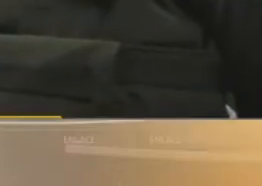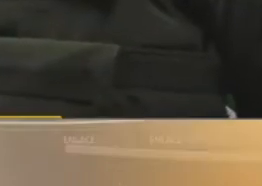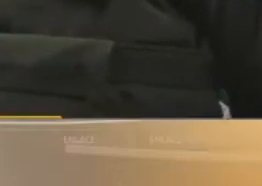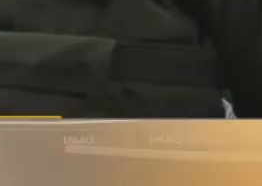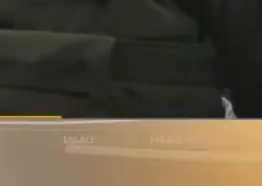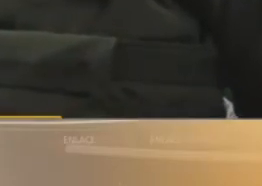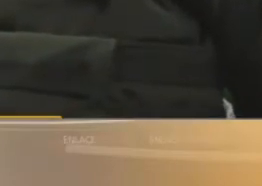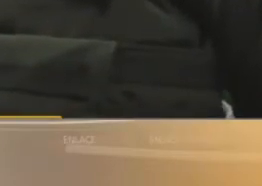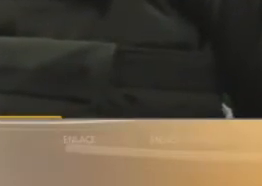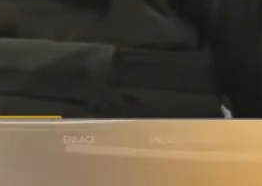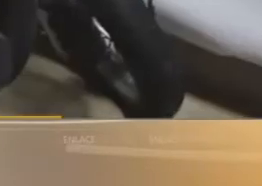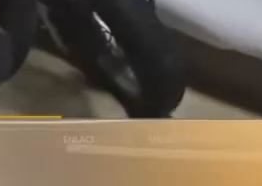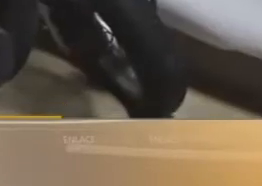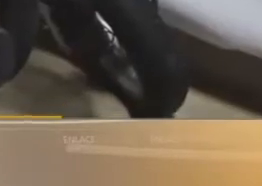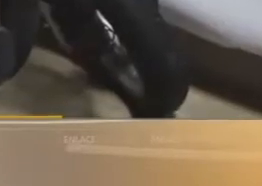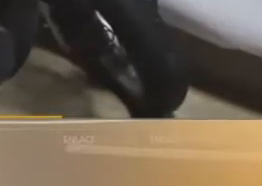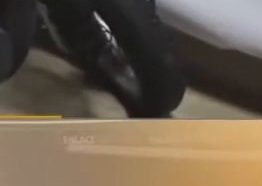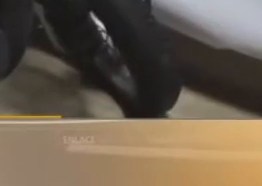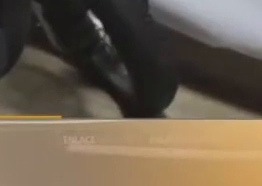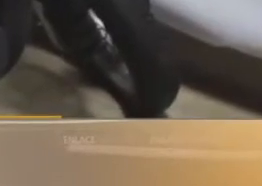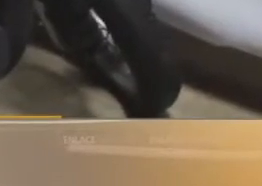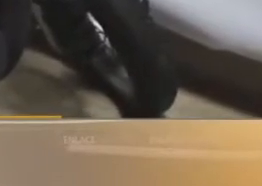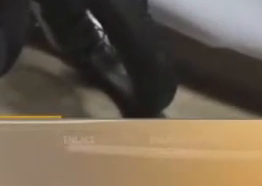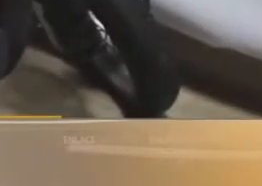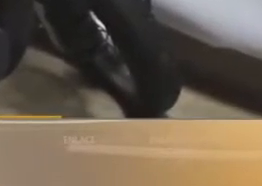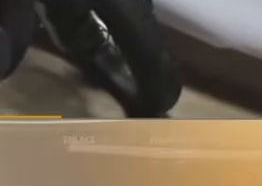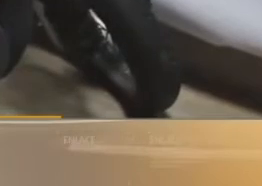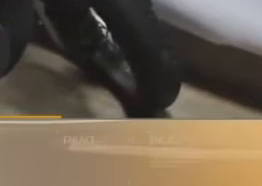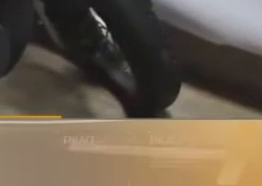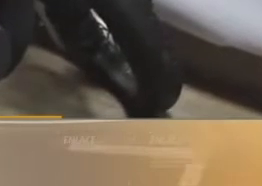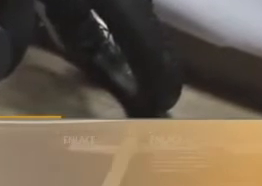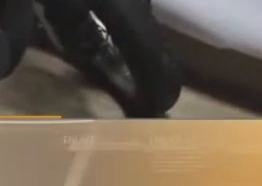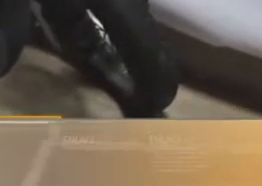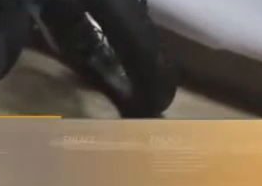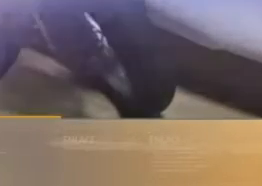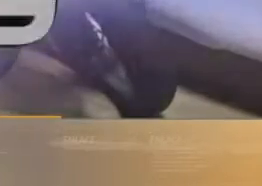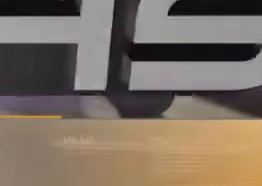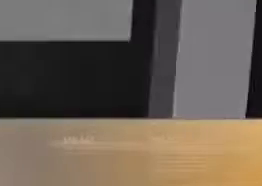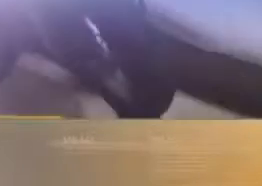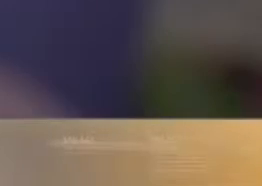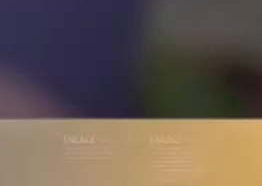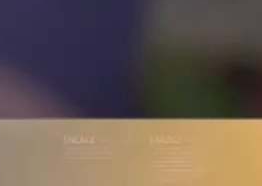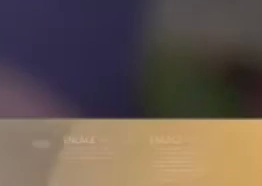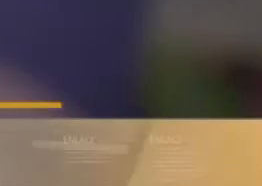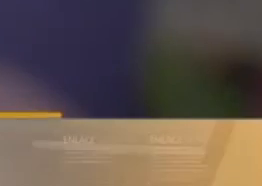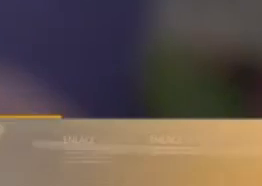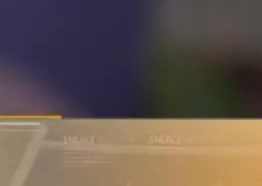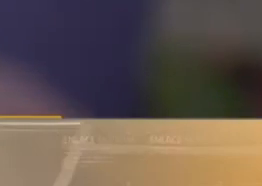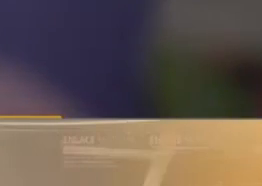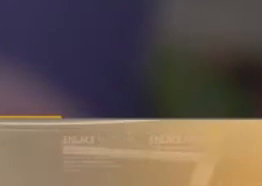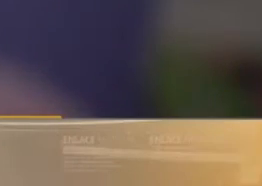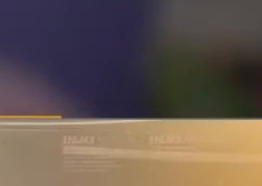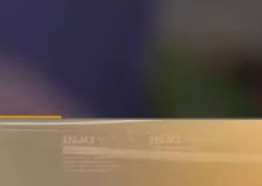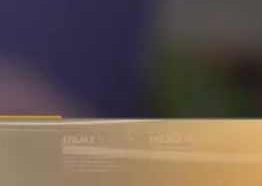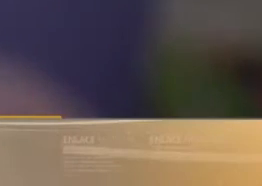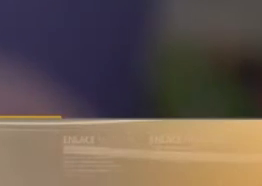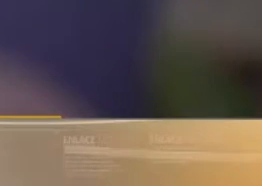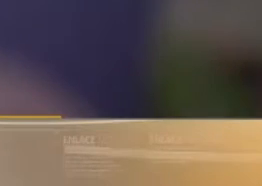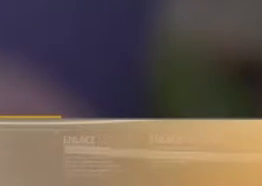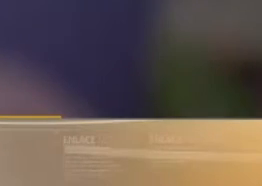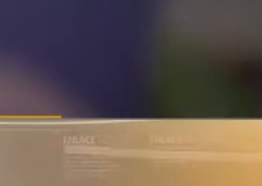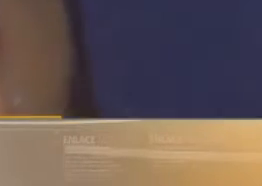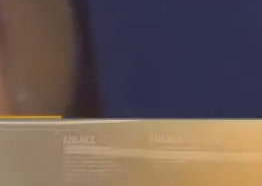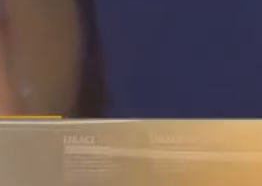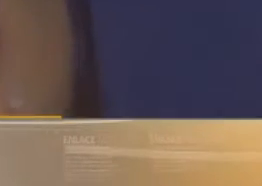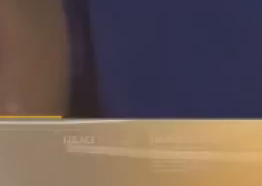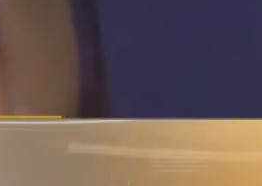de 7 sujetos y la recuperación de una motocicleta en operativos adelantados en las últimas horas. Policía se refiere a la golpiza de que fue víctima una mujer